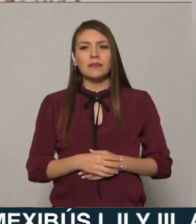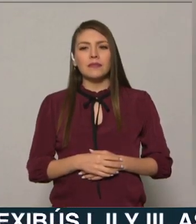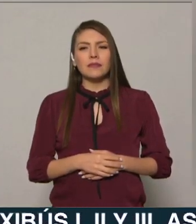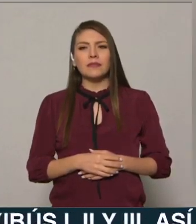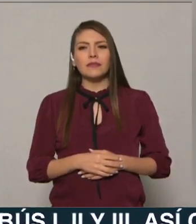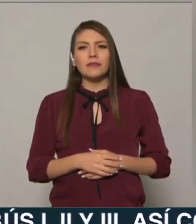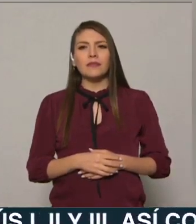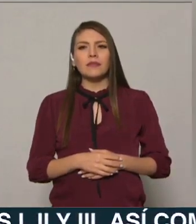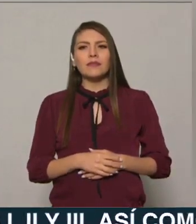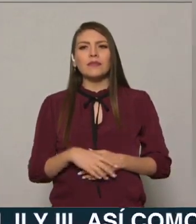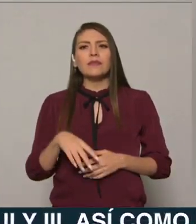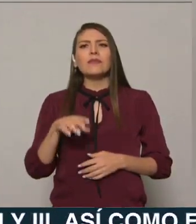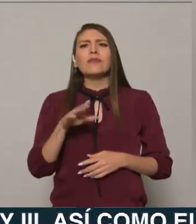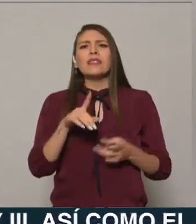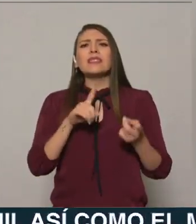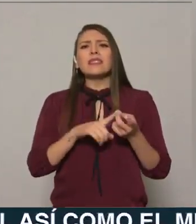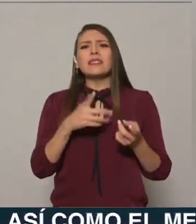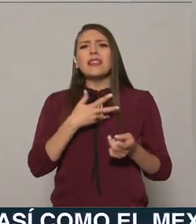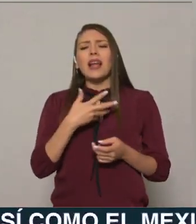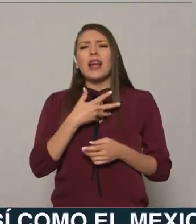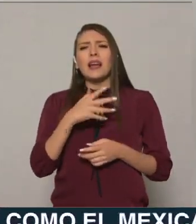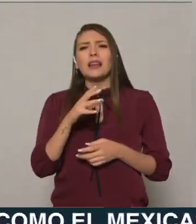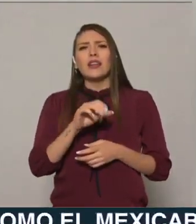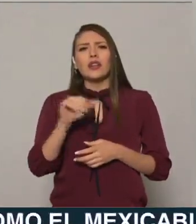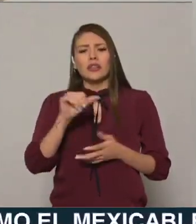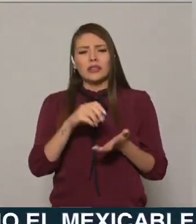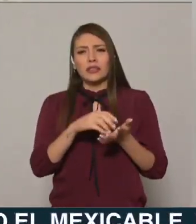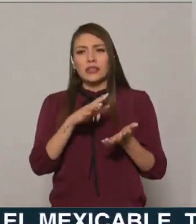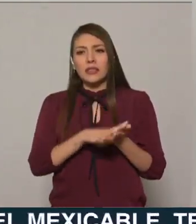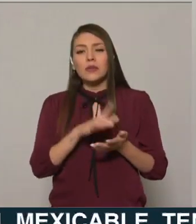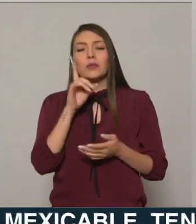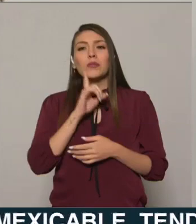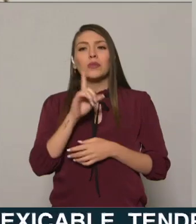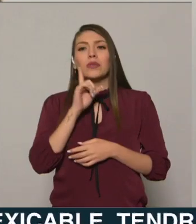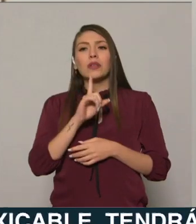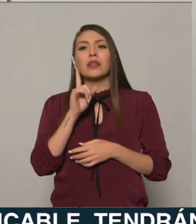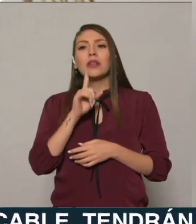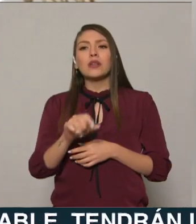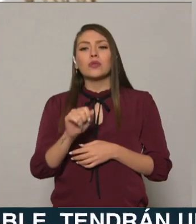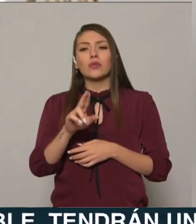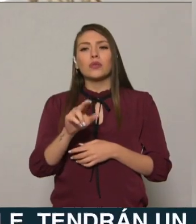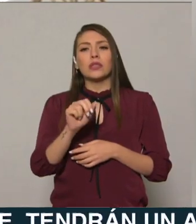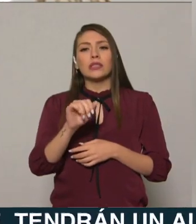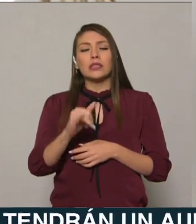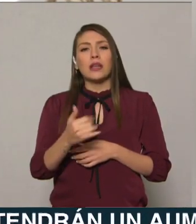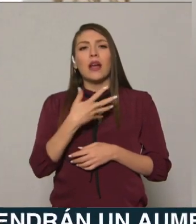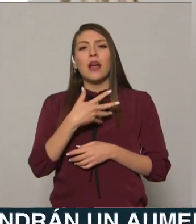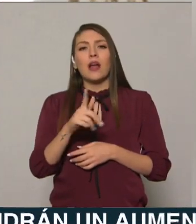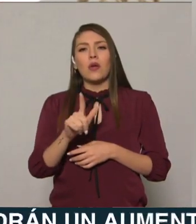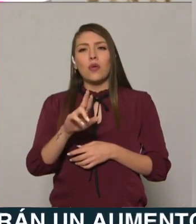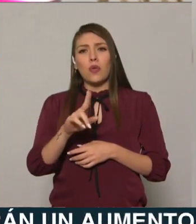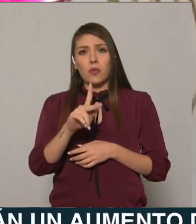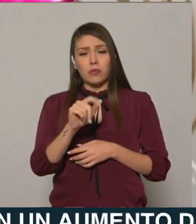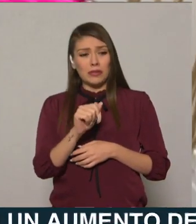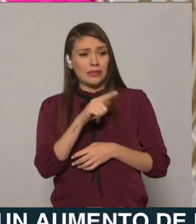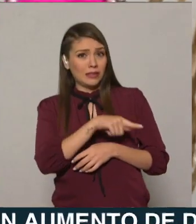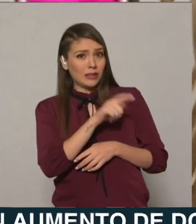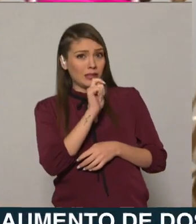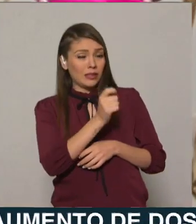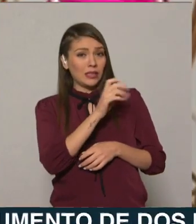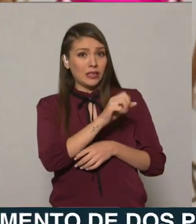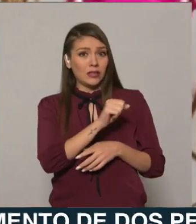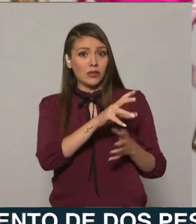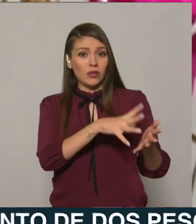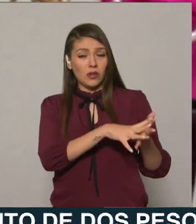cita hoy. Mariel, paciente con lupus. ¿Qué es eso, doctora Remedios? ¿Es contagioso? No, Susi. Es una enfermedad de donde el